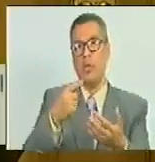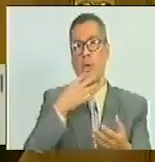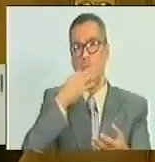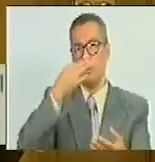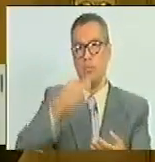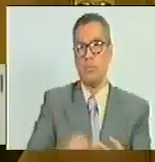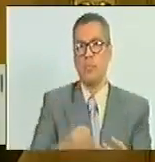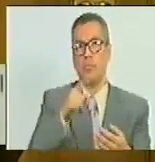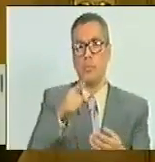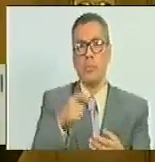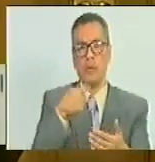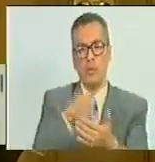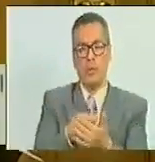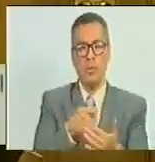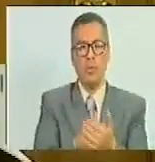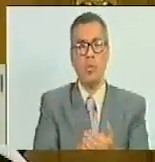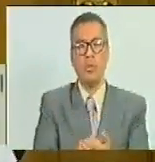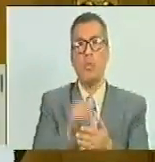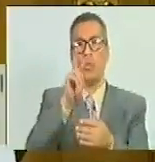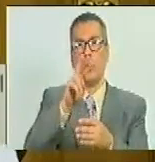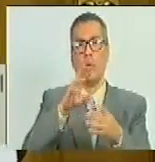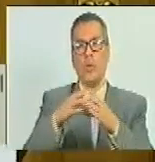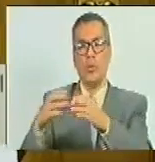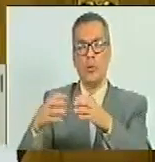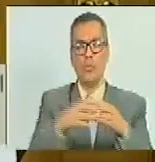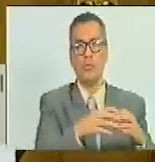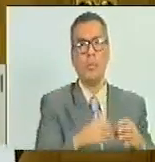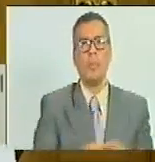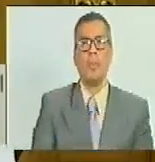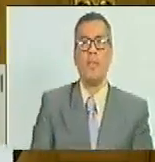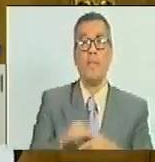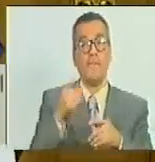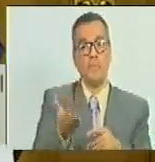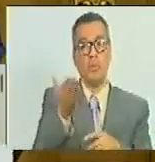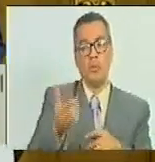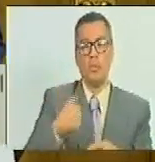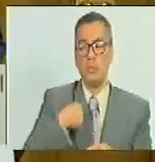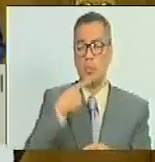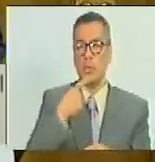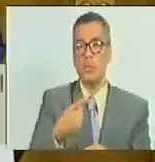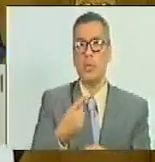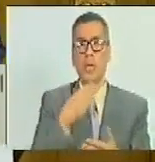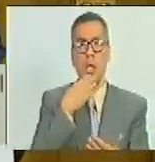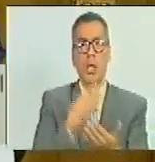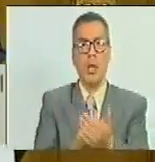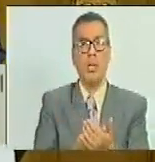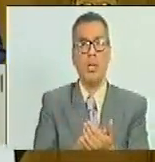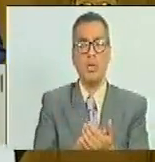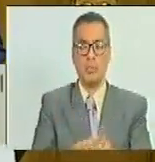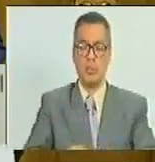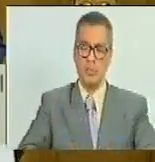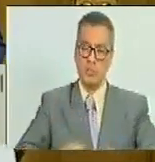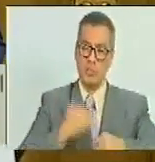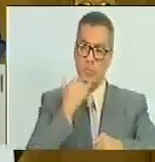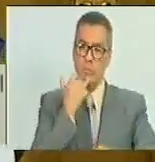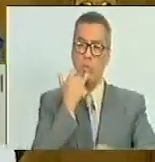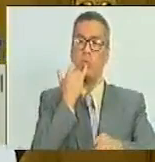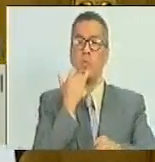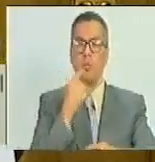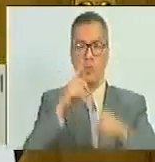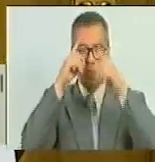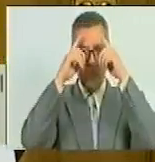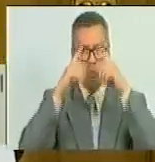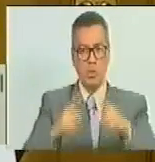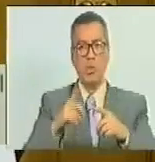garantías a las inversiones turcas en Venezuela. Es importante destacar que gracias a la valentía y determinación